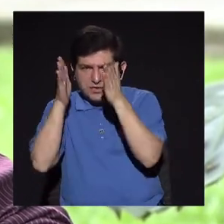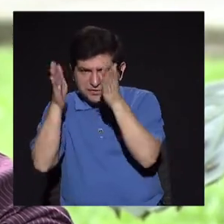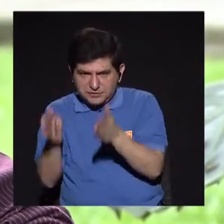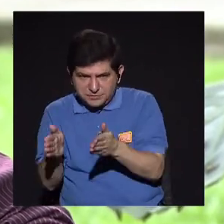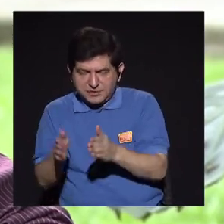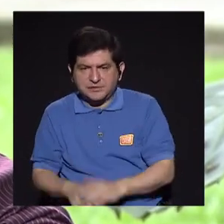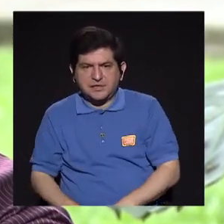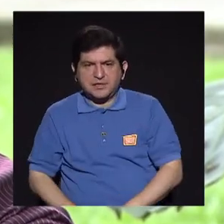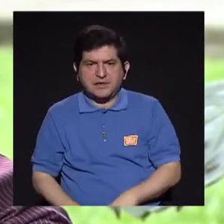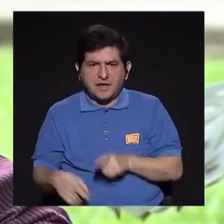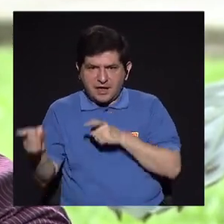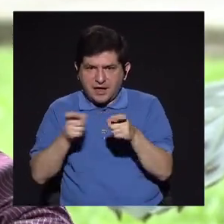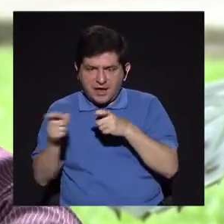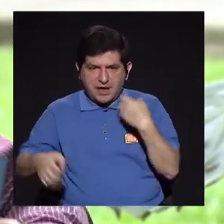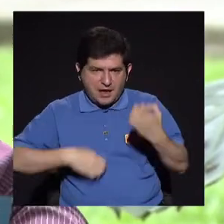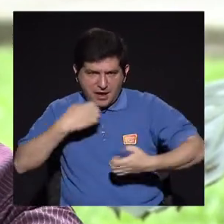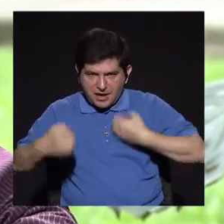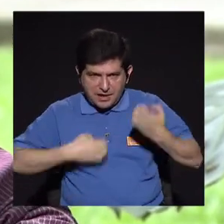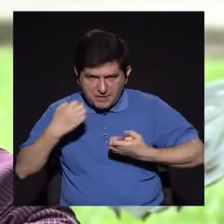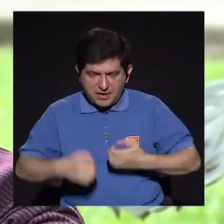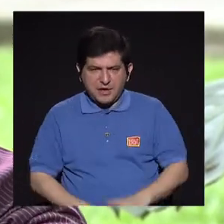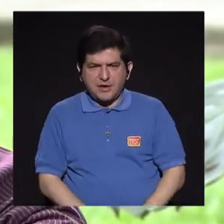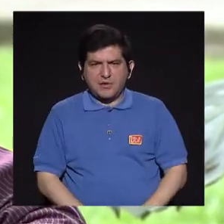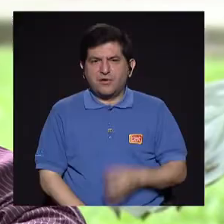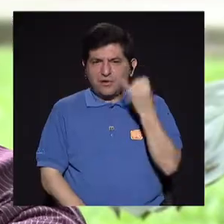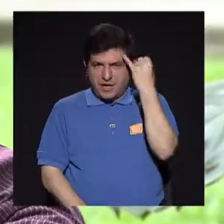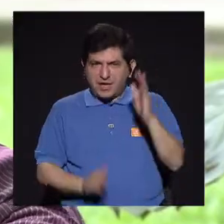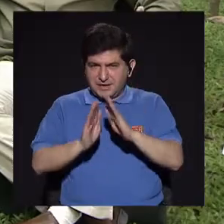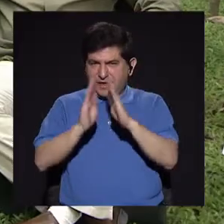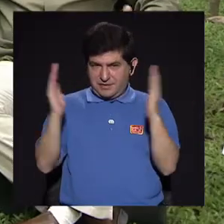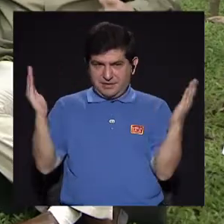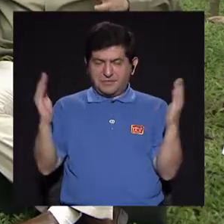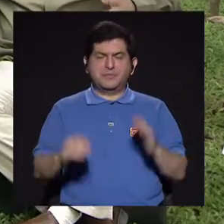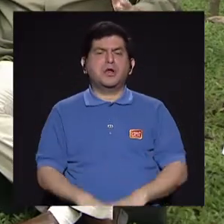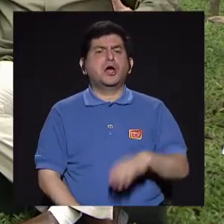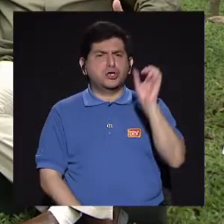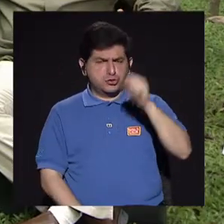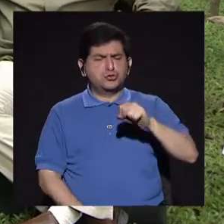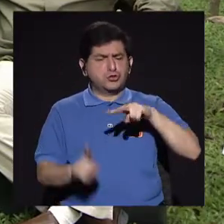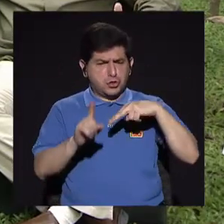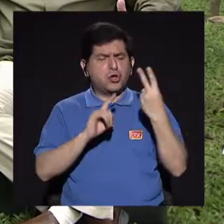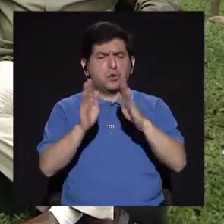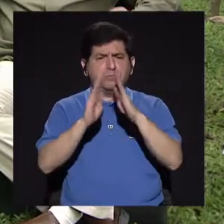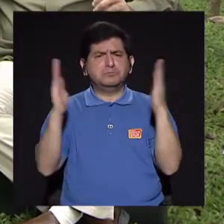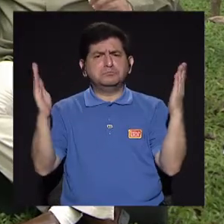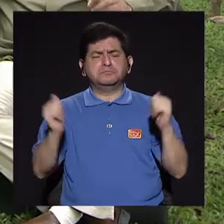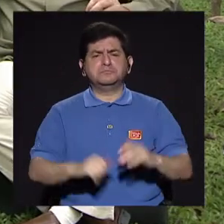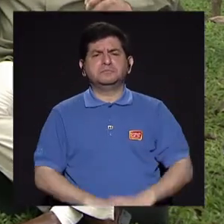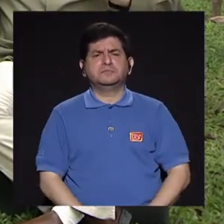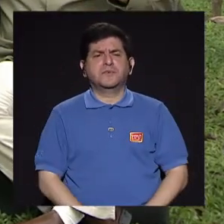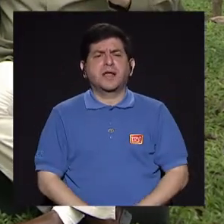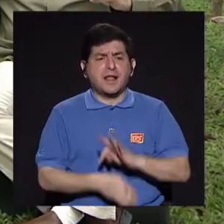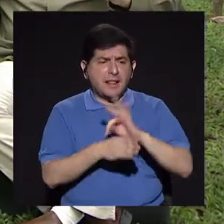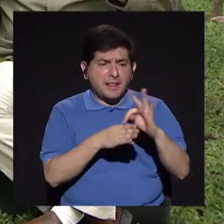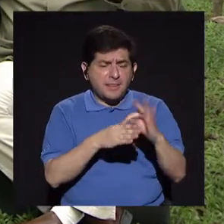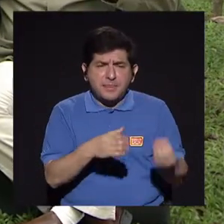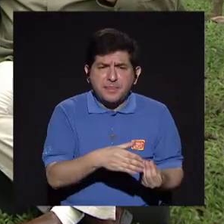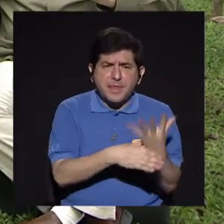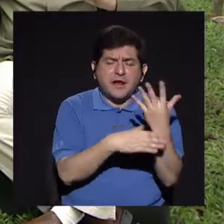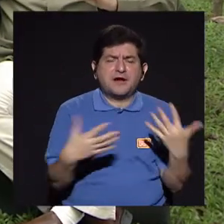experto en manejo de emociones, como para ponerlo en un panorama amplio. Exactamente, desde una perspectiva amplia, la terapia